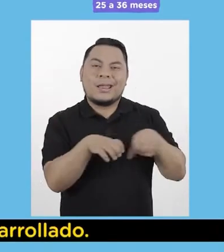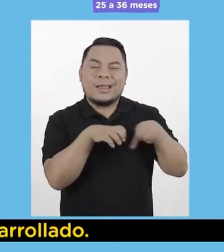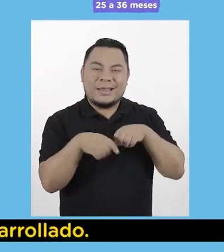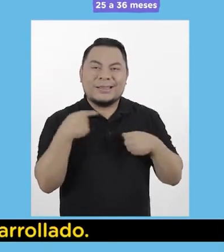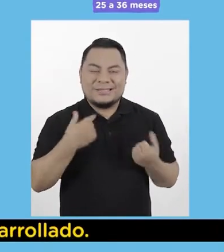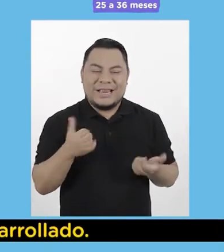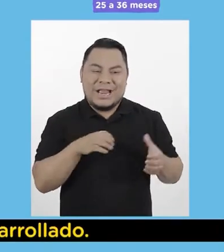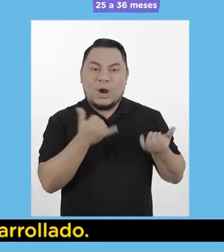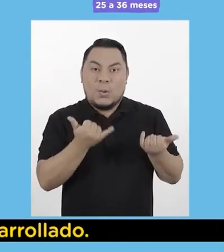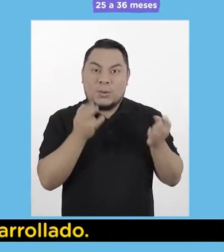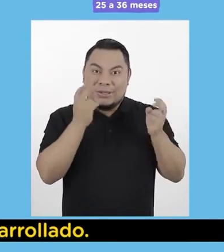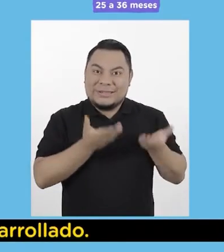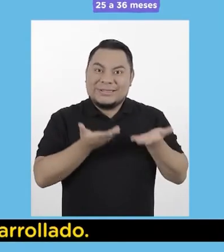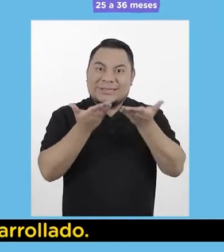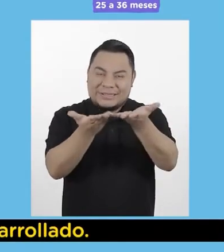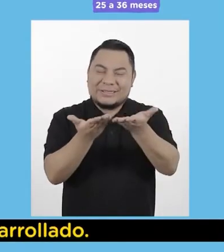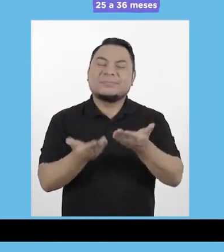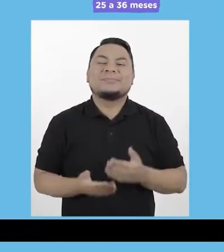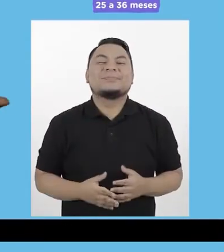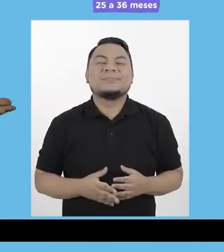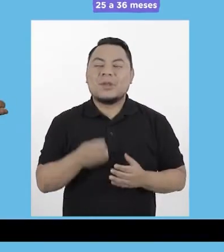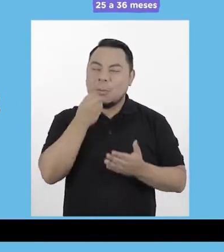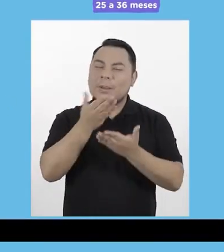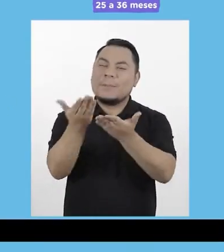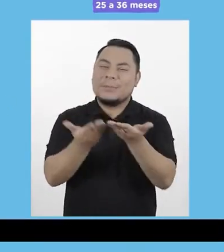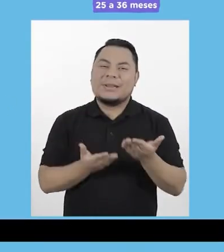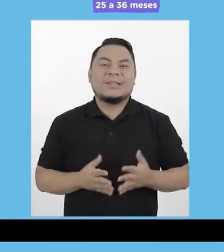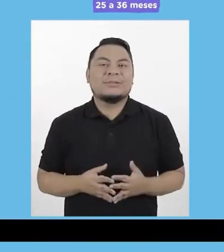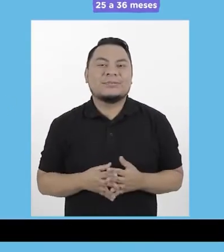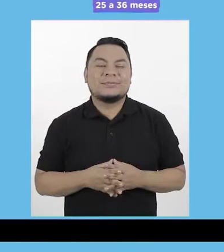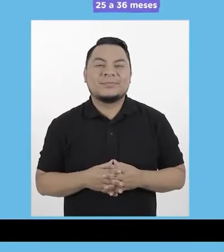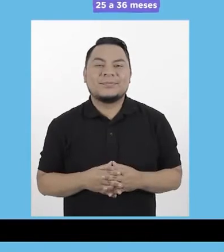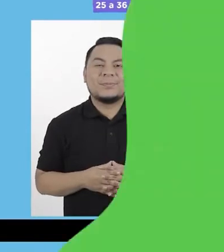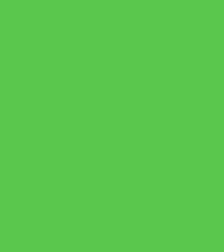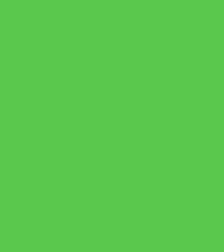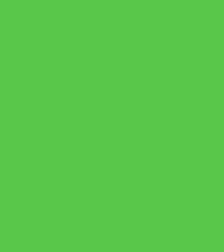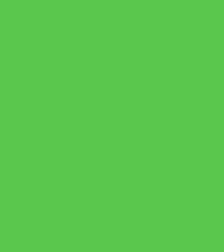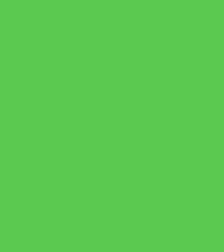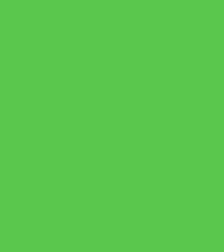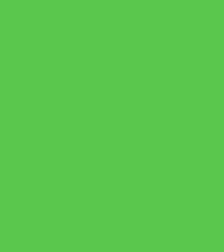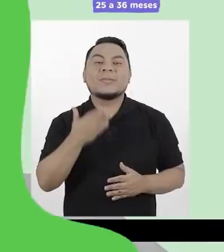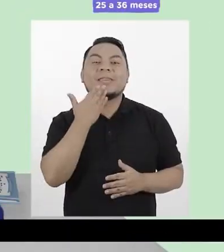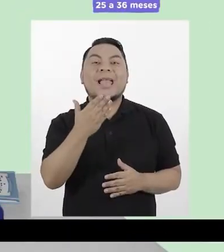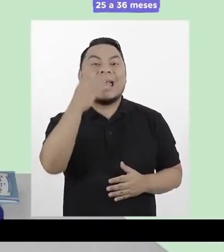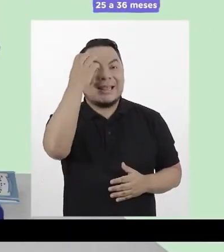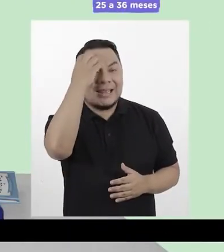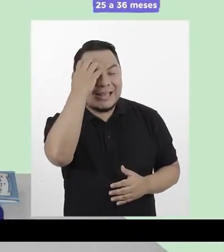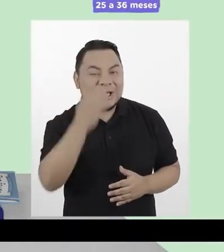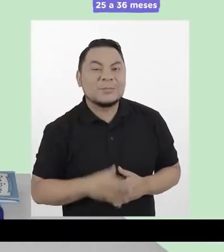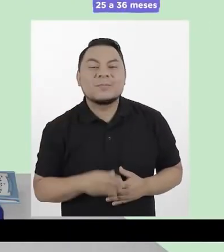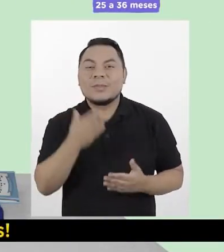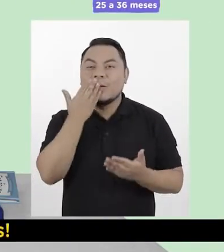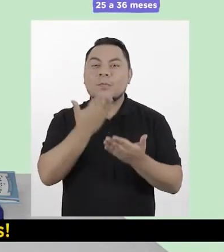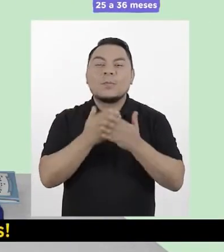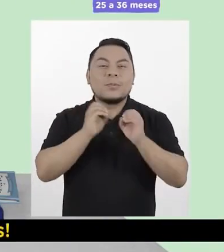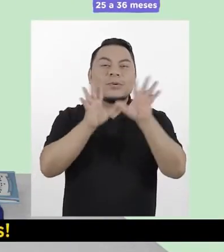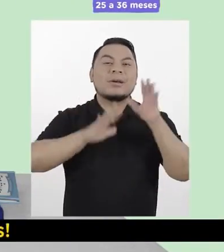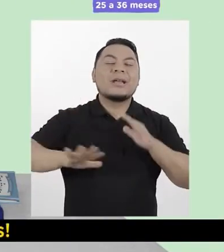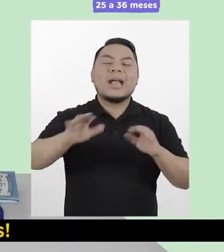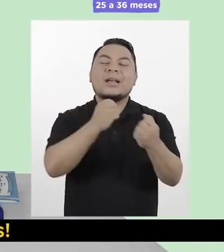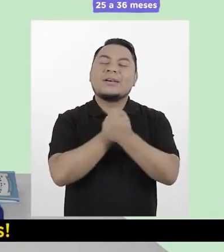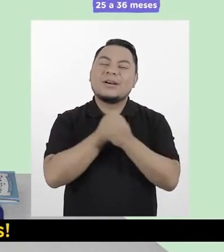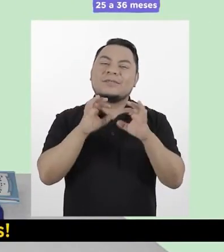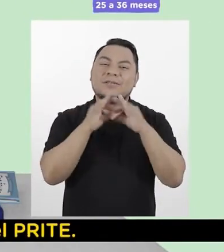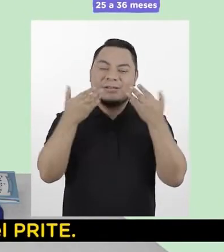la actividad que hemos desarrollado. ¡Adelante! ¡Bienvenidos! ¡Gracias, Daniel! Buenos